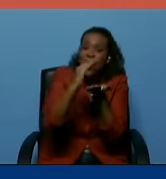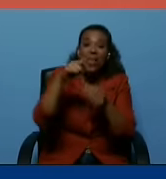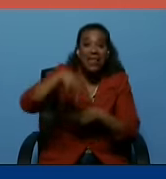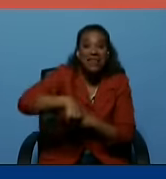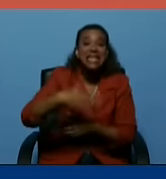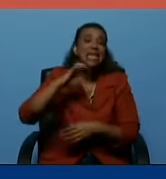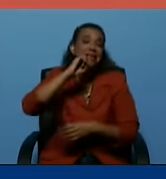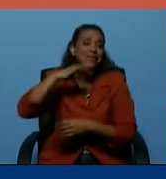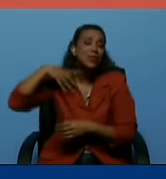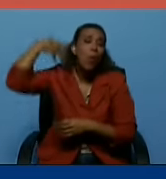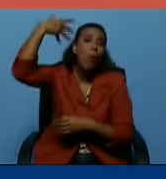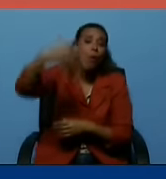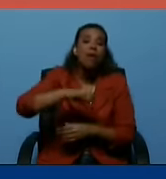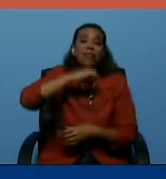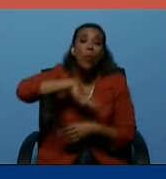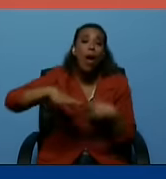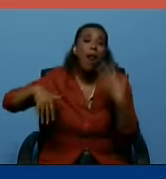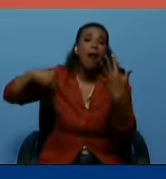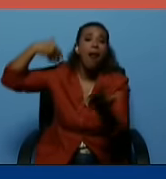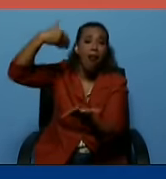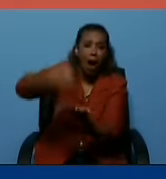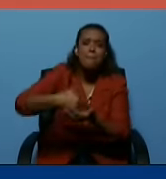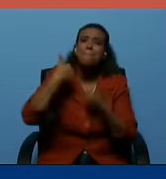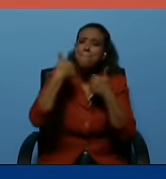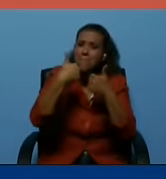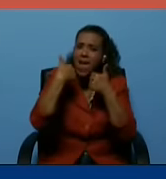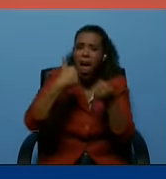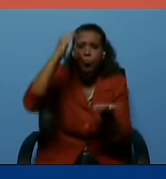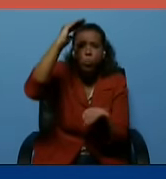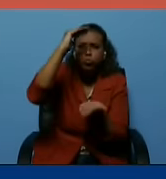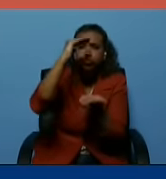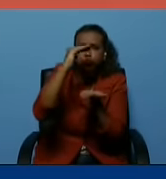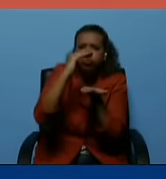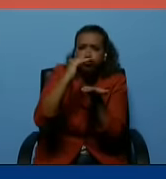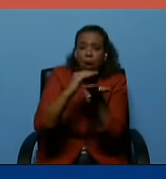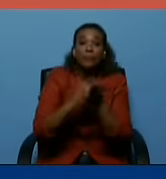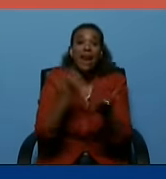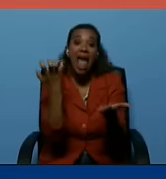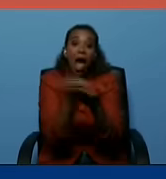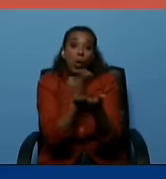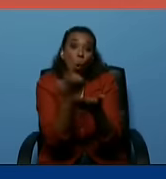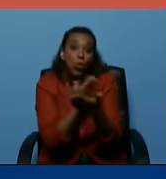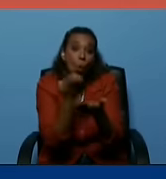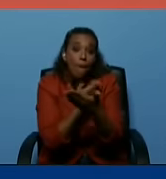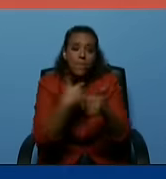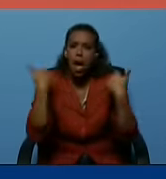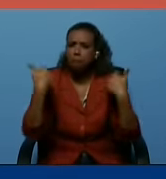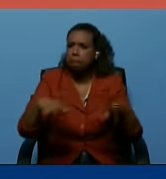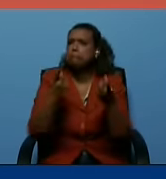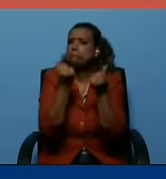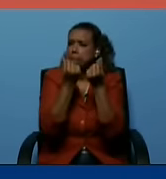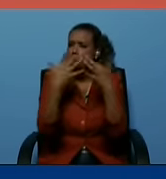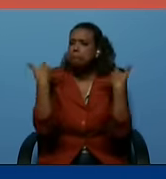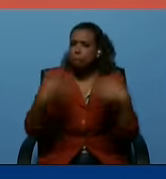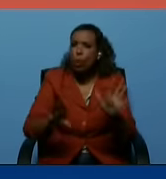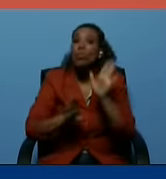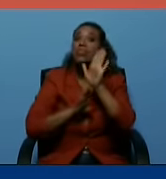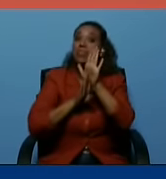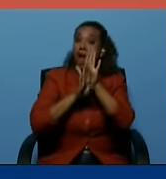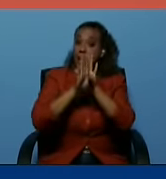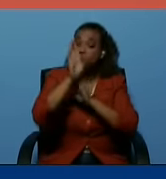Venezuela. Vamos ganando esa batalla. Vamos ganando la batalla de